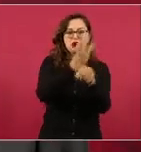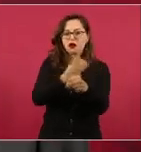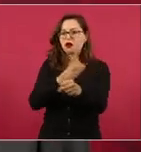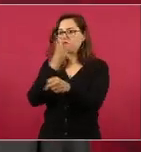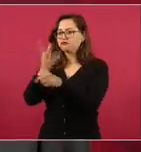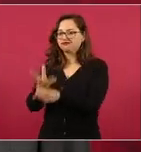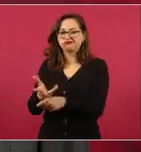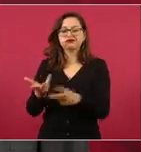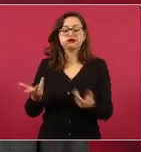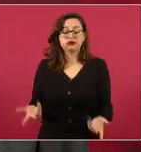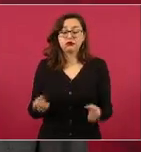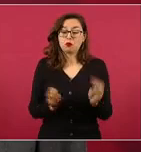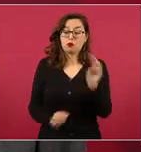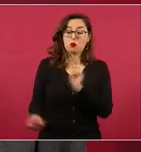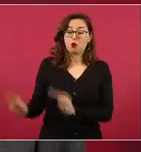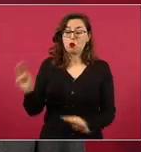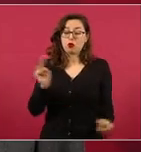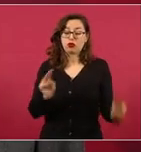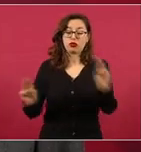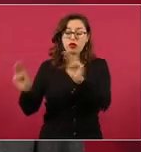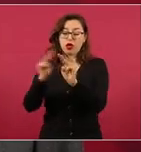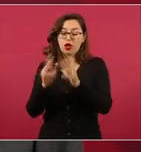caminos a la sierra, en Nayarit,